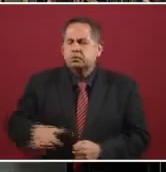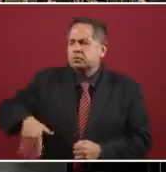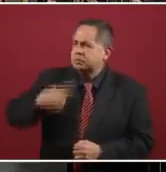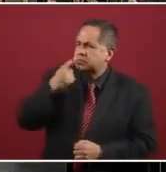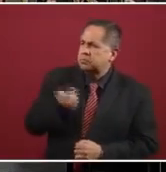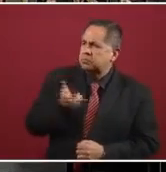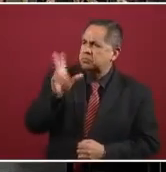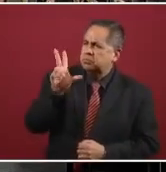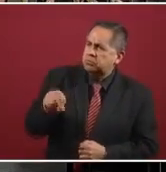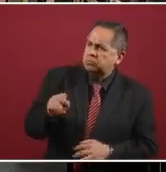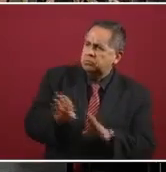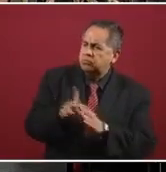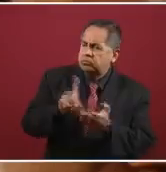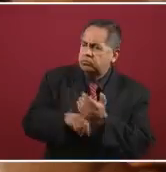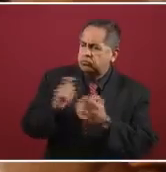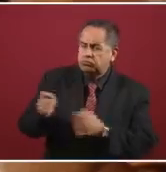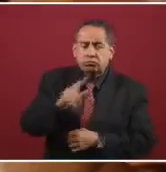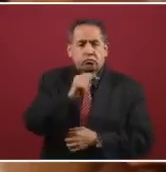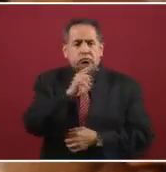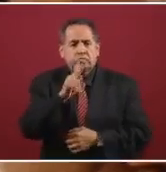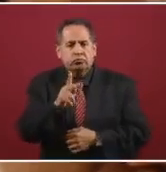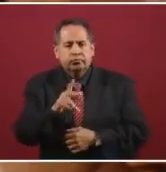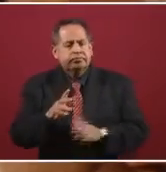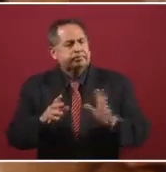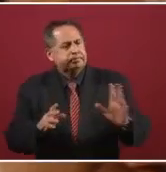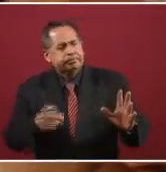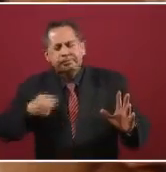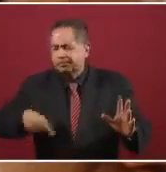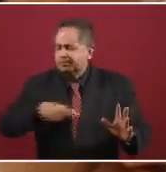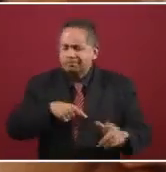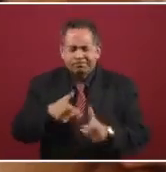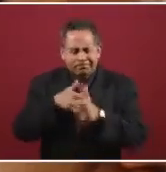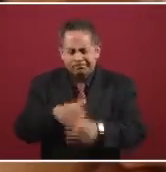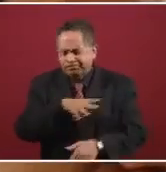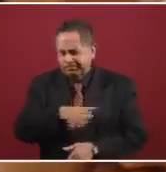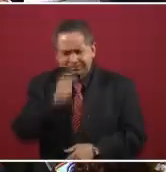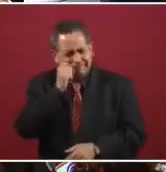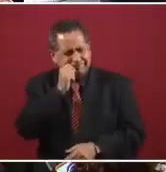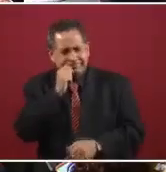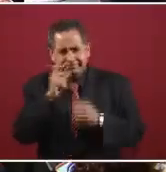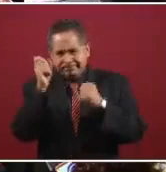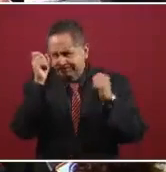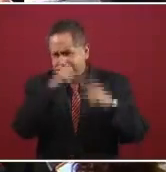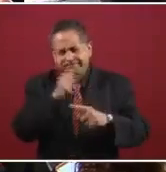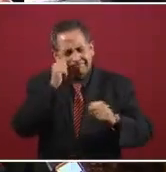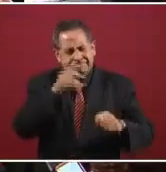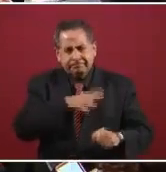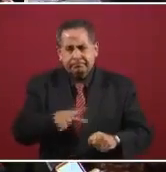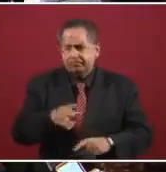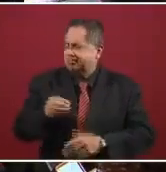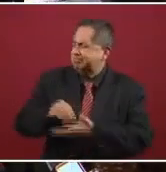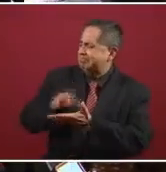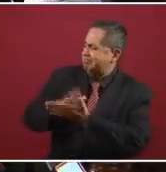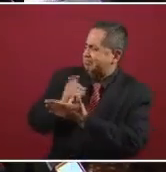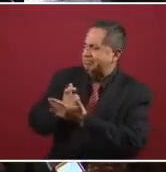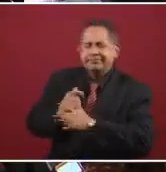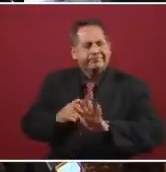a pesar de que Trump amenazara… Nosotros hemos mantenido la misma posición contra viento y marea. Con todo y amenazas de aranceles.